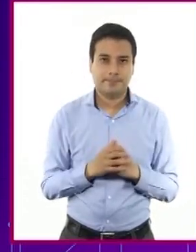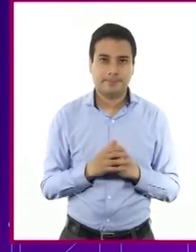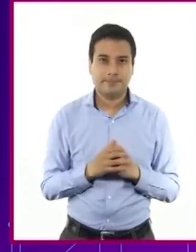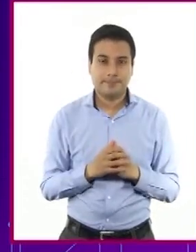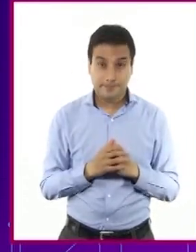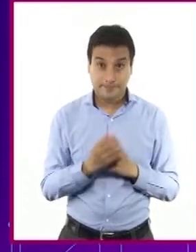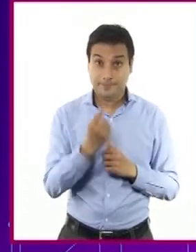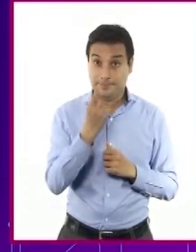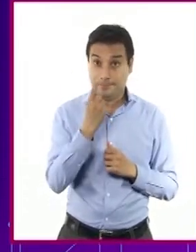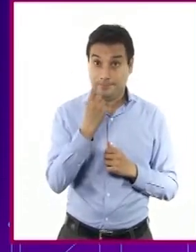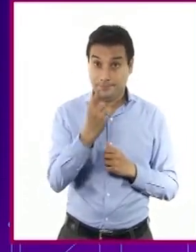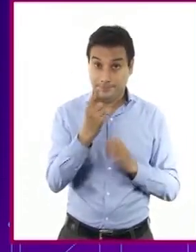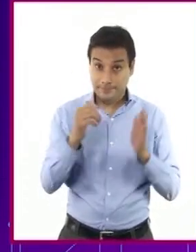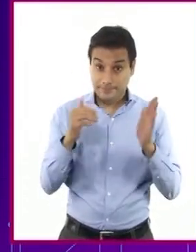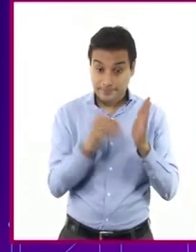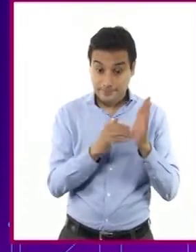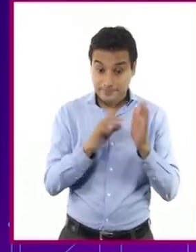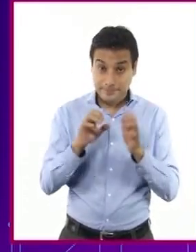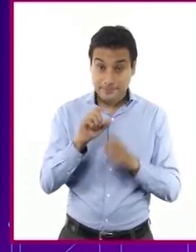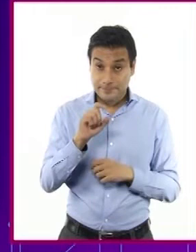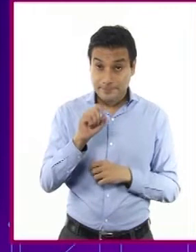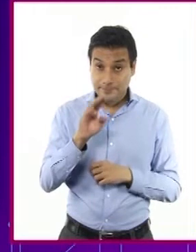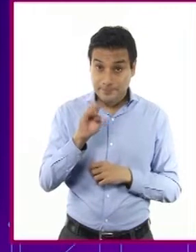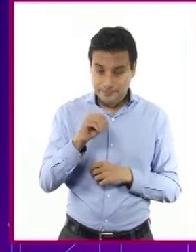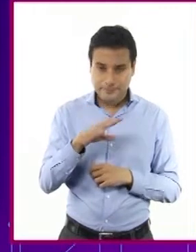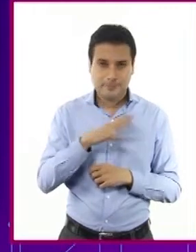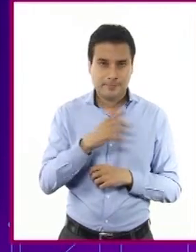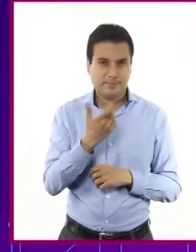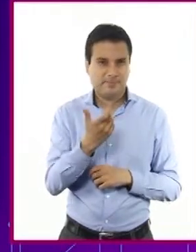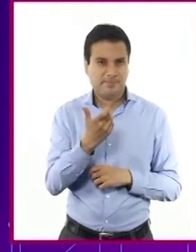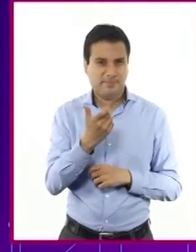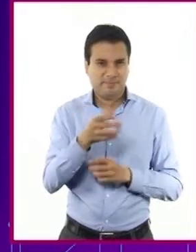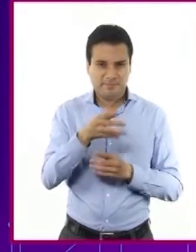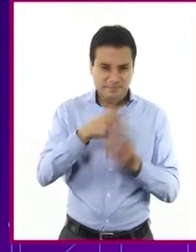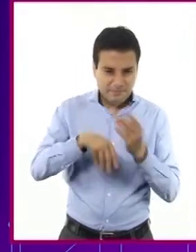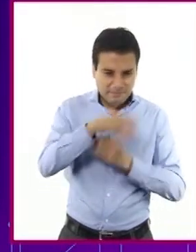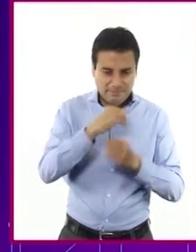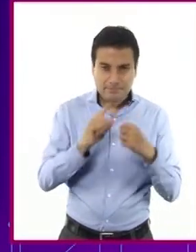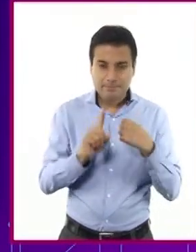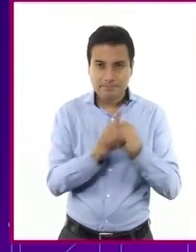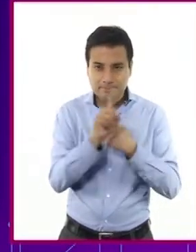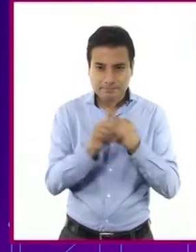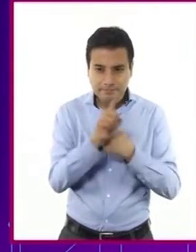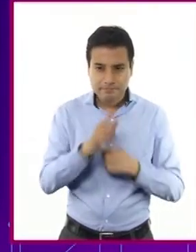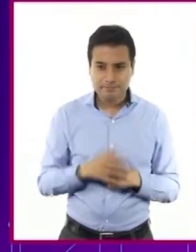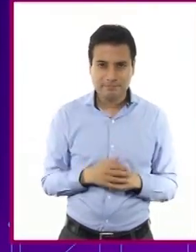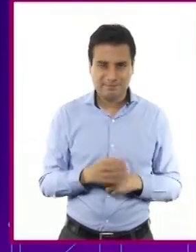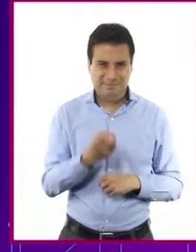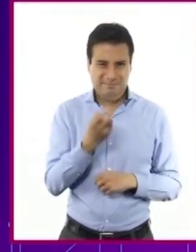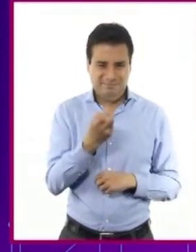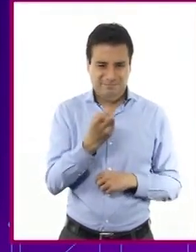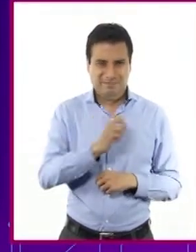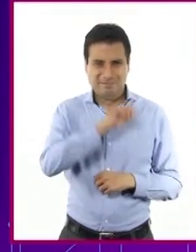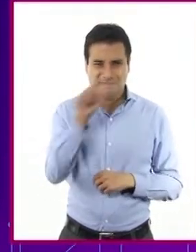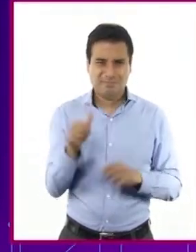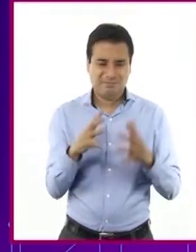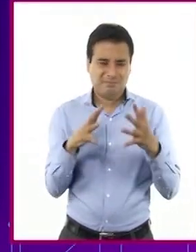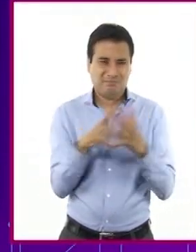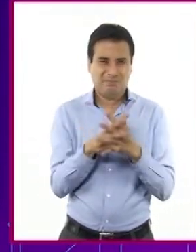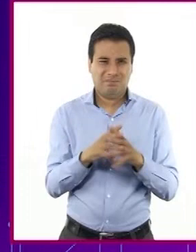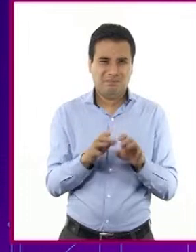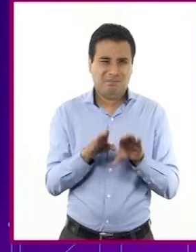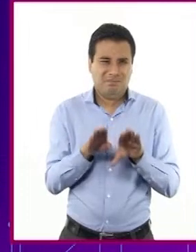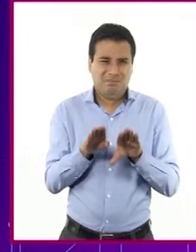de 1929. ¿Qué tiene que ver una crisis económica con una guerra